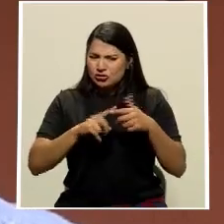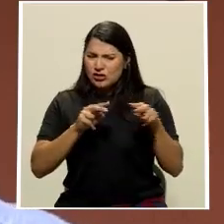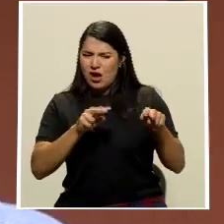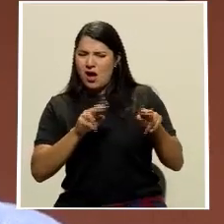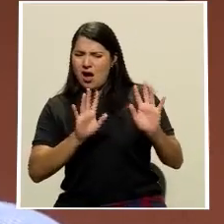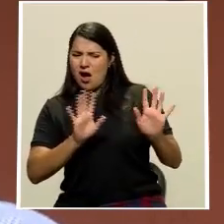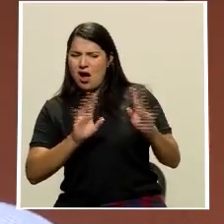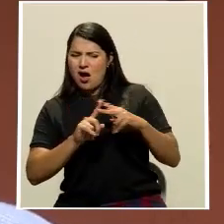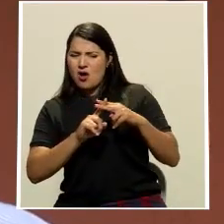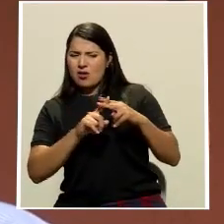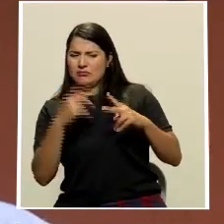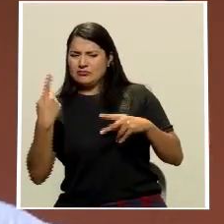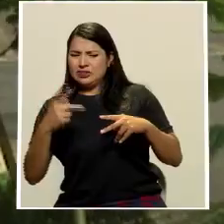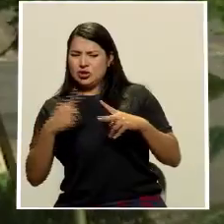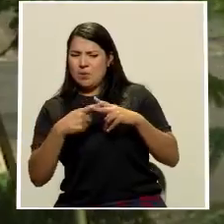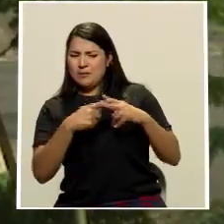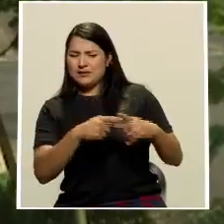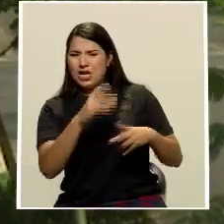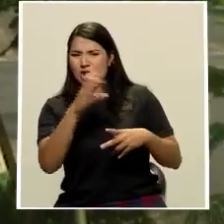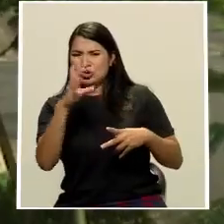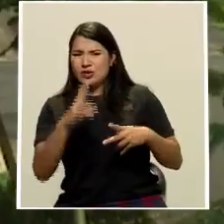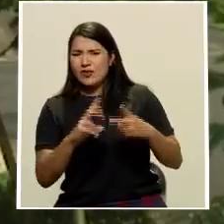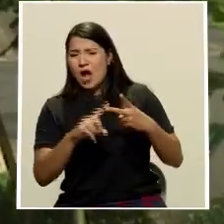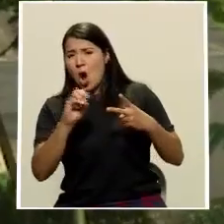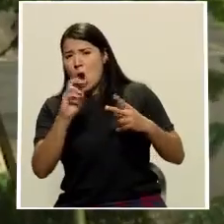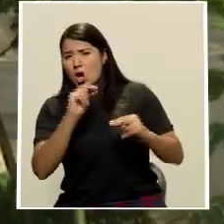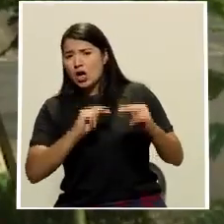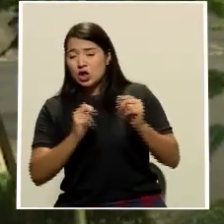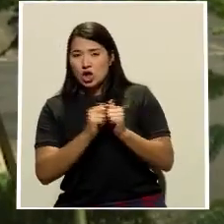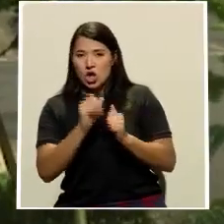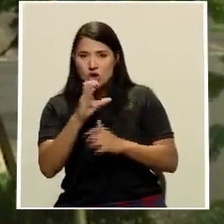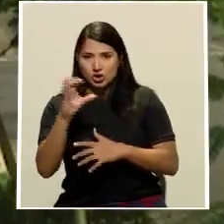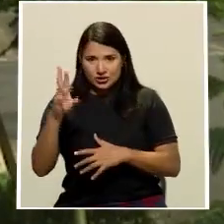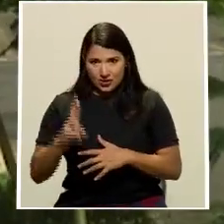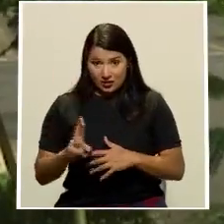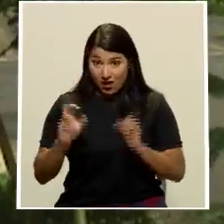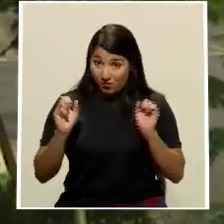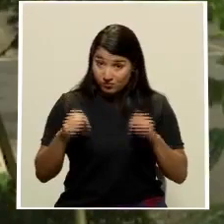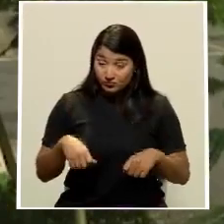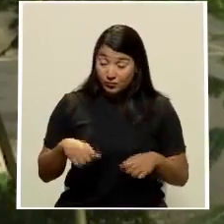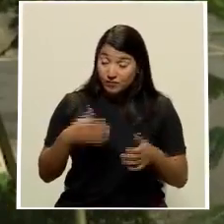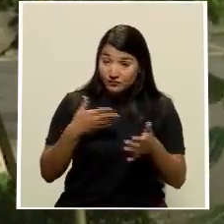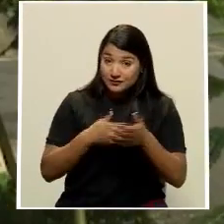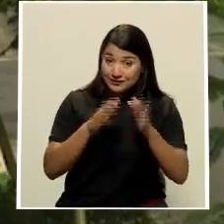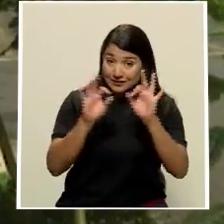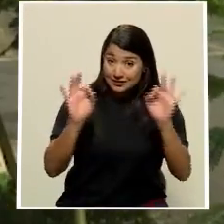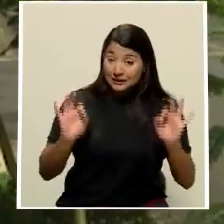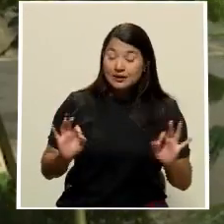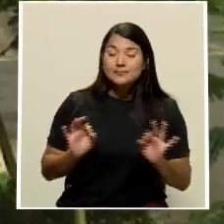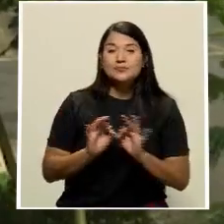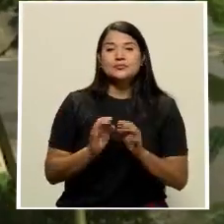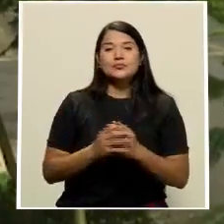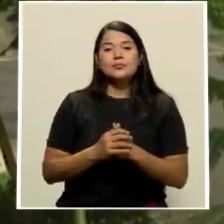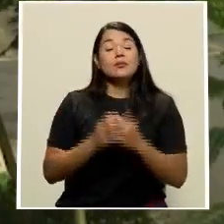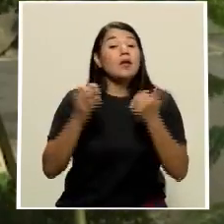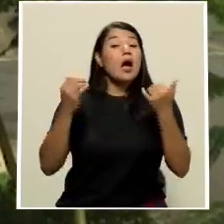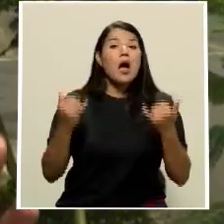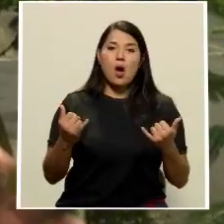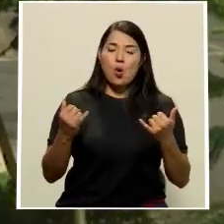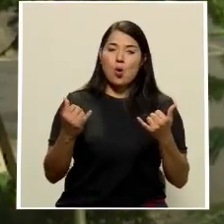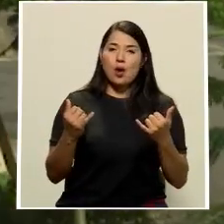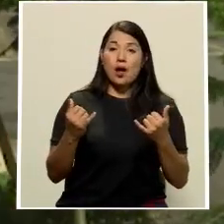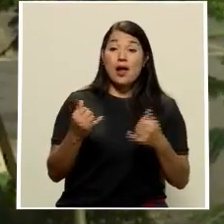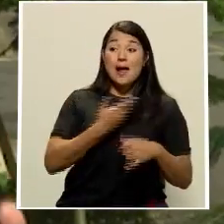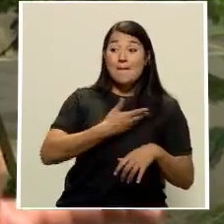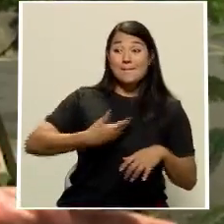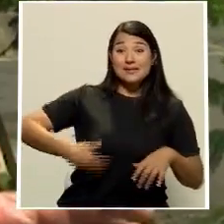o negociar con nosotros. Entonces no da la impresión que realmente el presidente esté abocado al